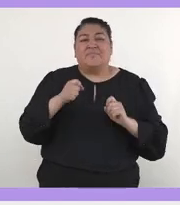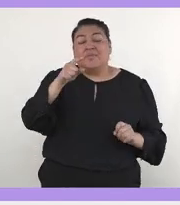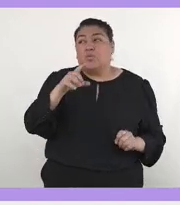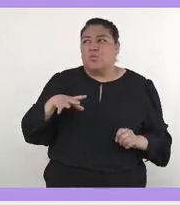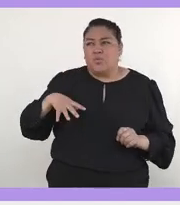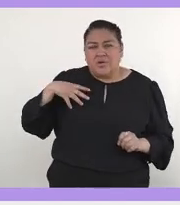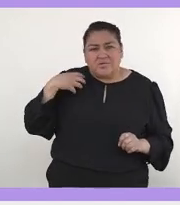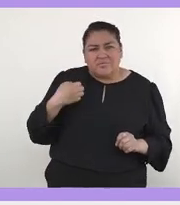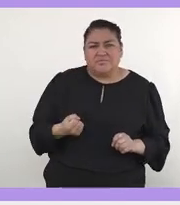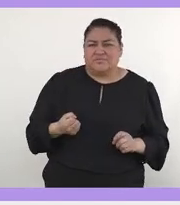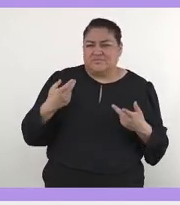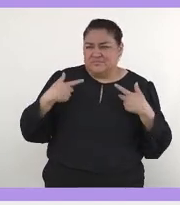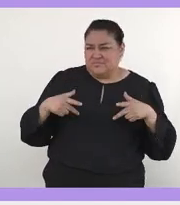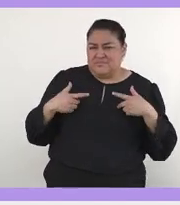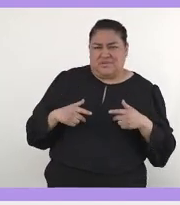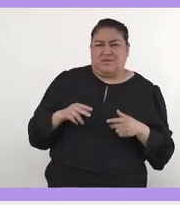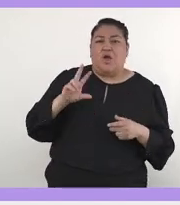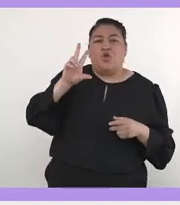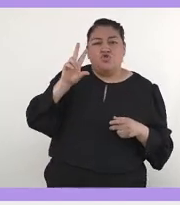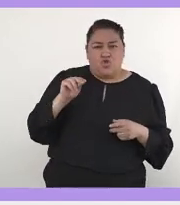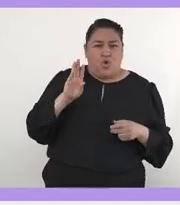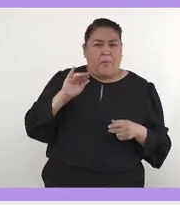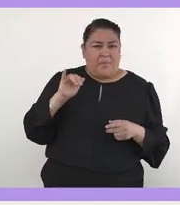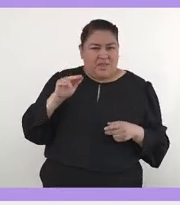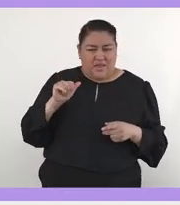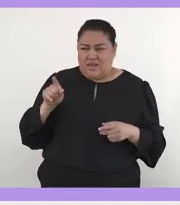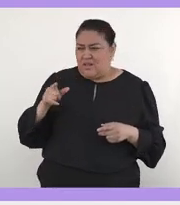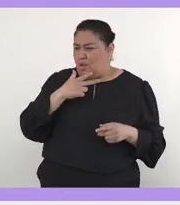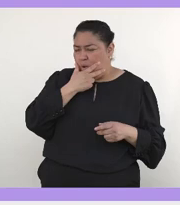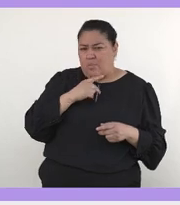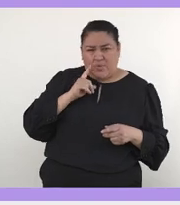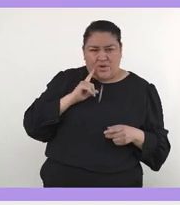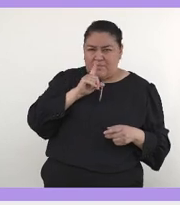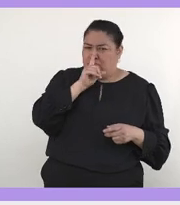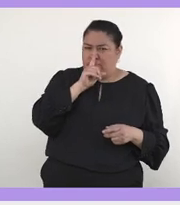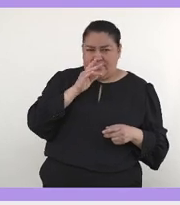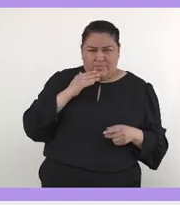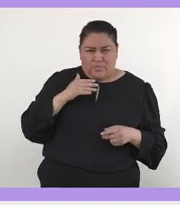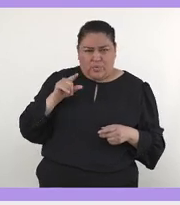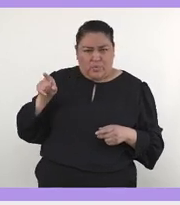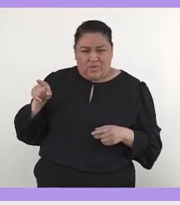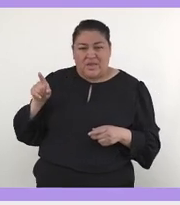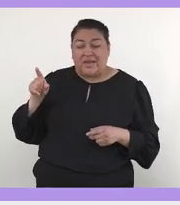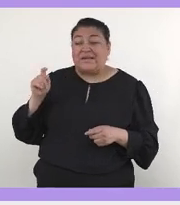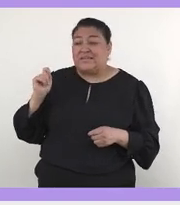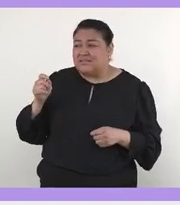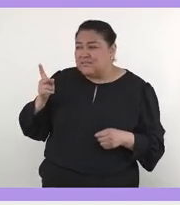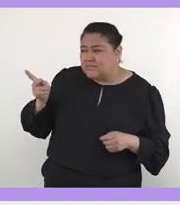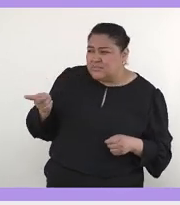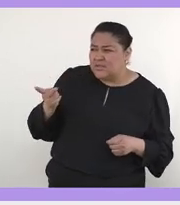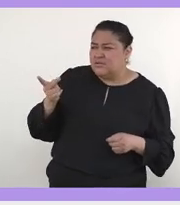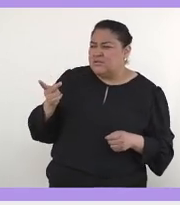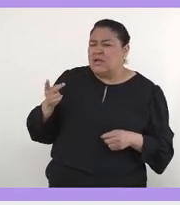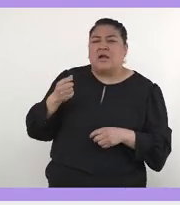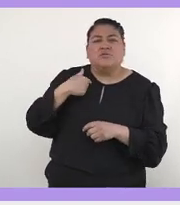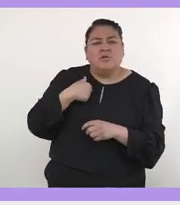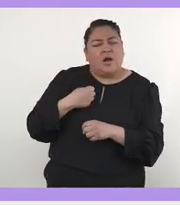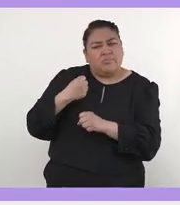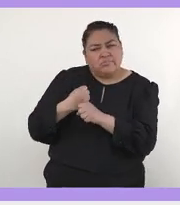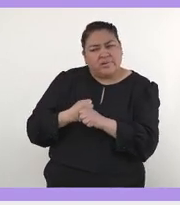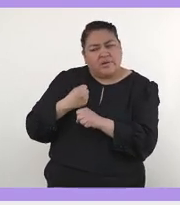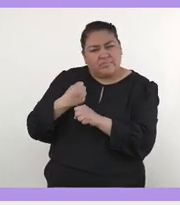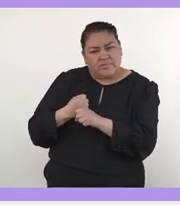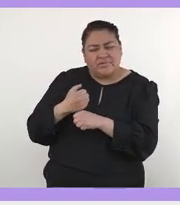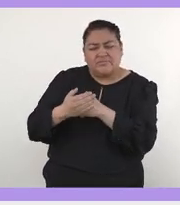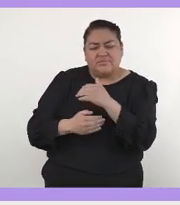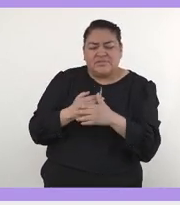fuerte el de hablar con personas no binarias y dirigirse a a ellas en ese caso sí lo que se necesita pues es tener un poco más de práctica y saber